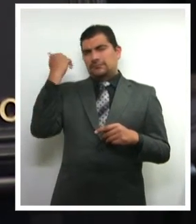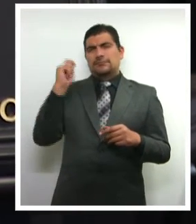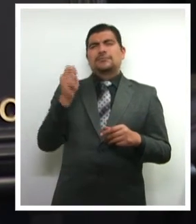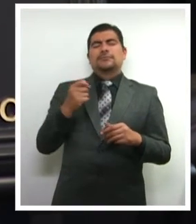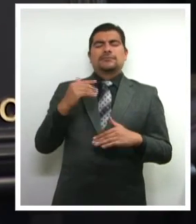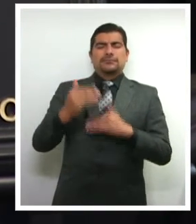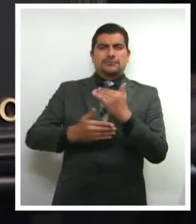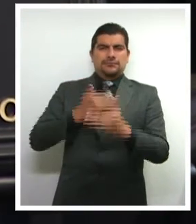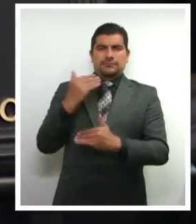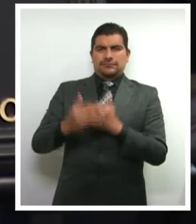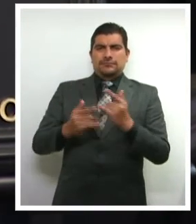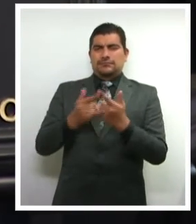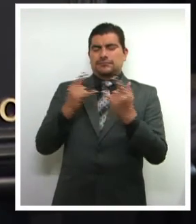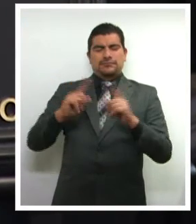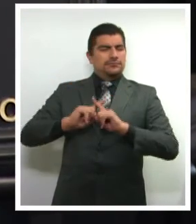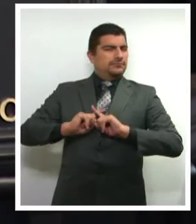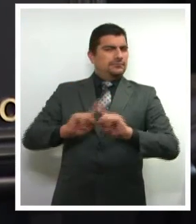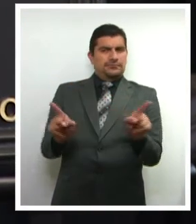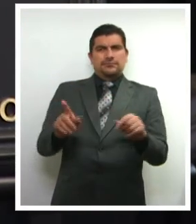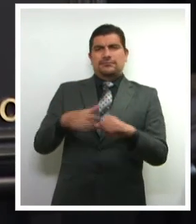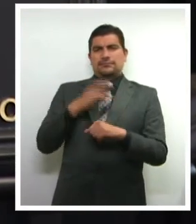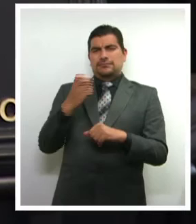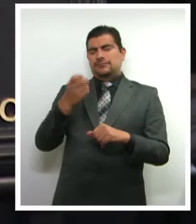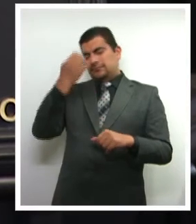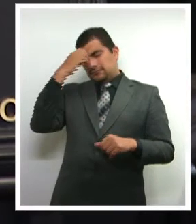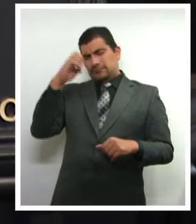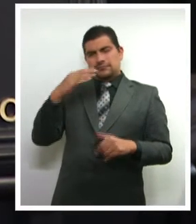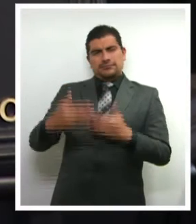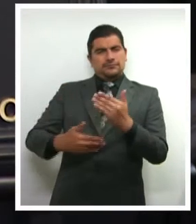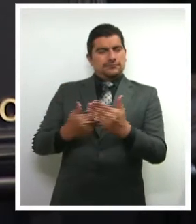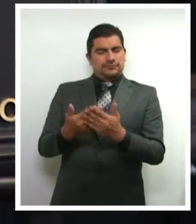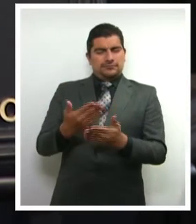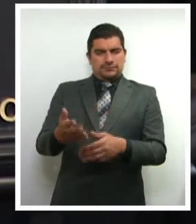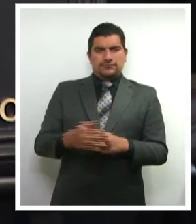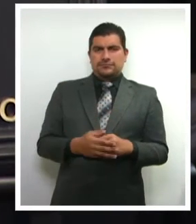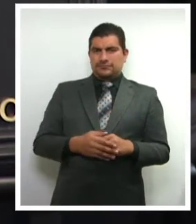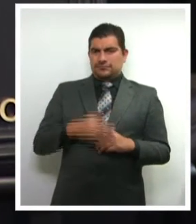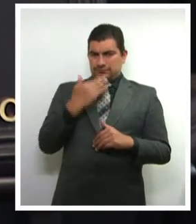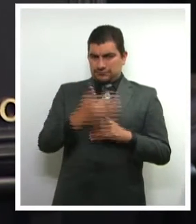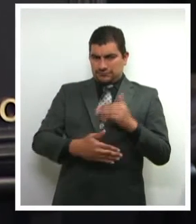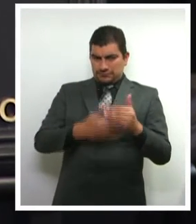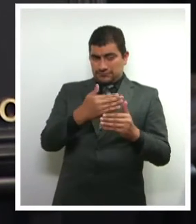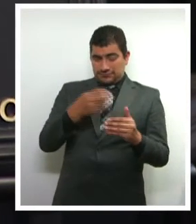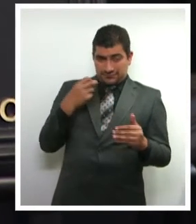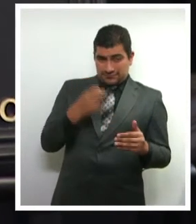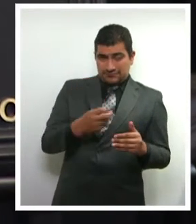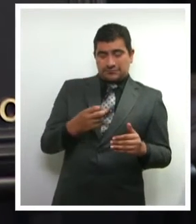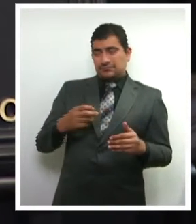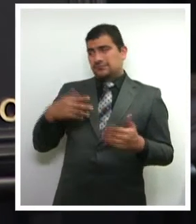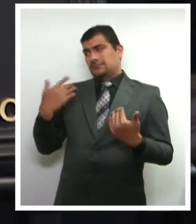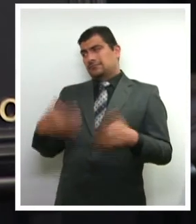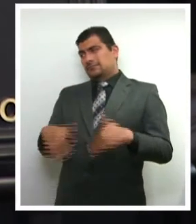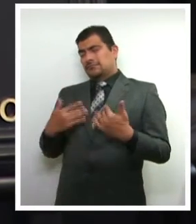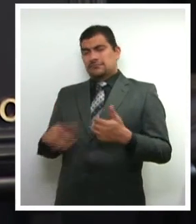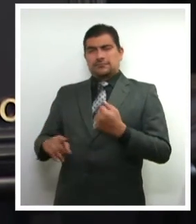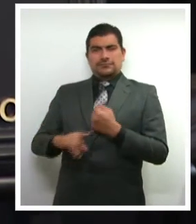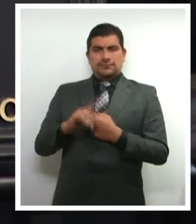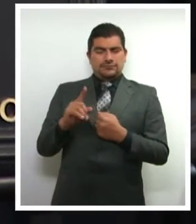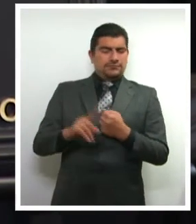proceso histórico diferenciado que han experimentado. Este proceso ha traído consigo